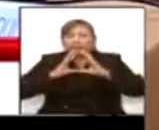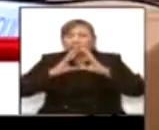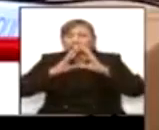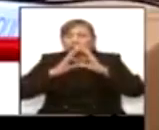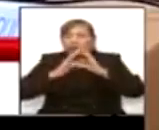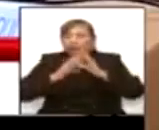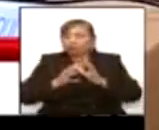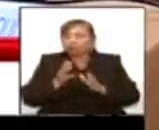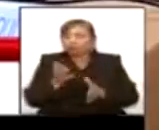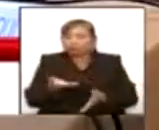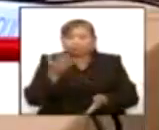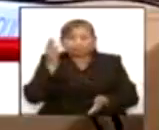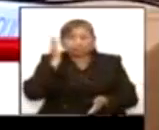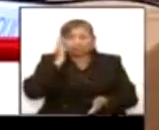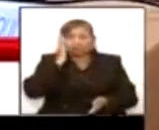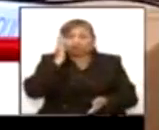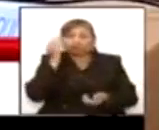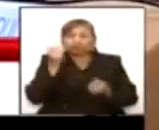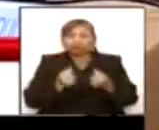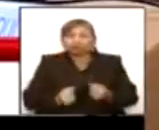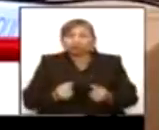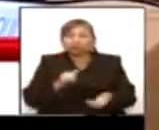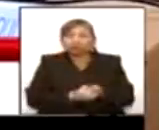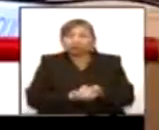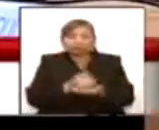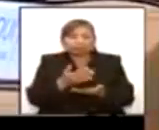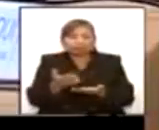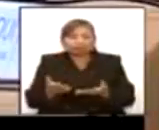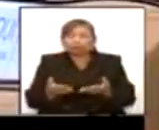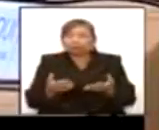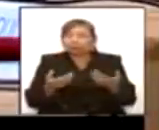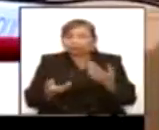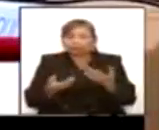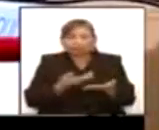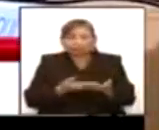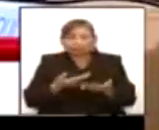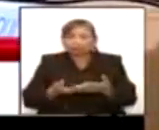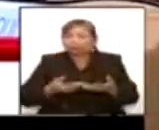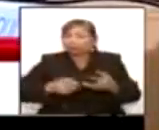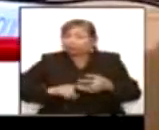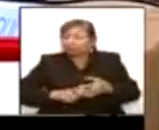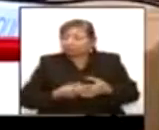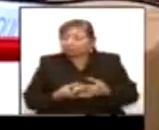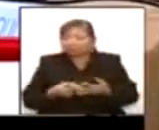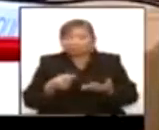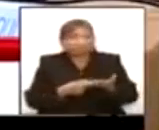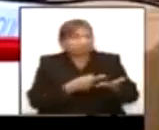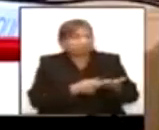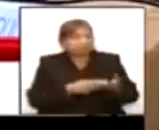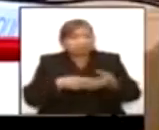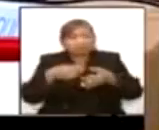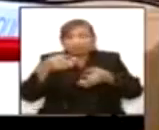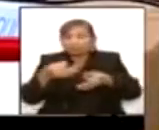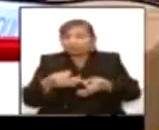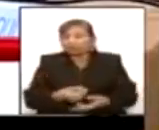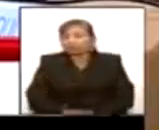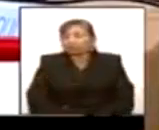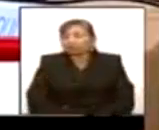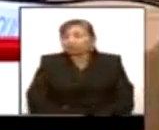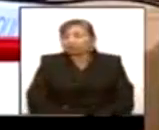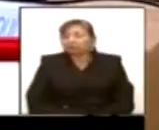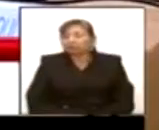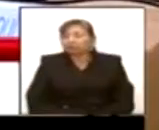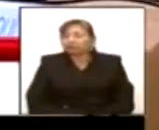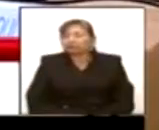más bien instar a quienes tienen posiciones sobre este tema a que presenten los proyectos respectivos y empecemos a discutir ya en serio este tipo de temas,